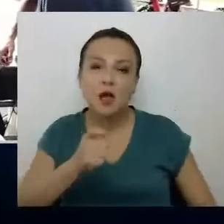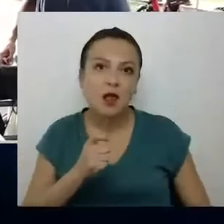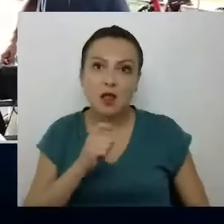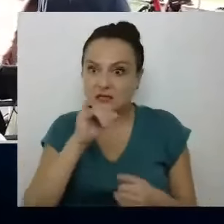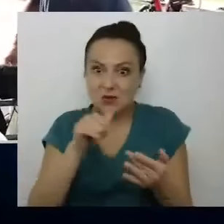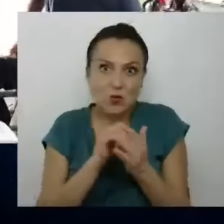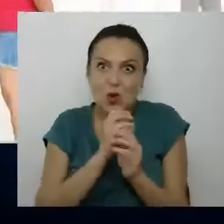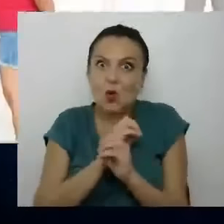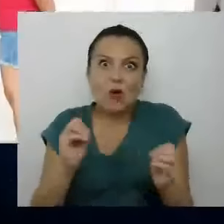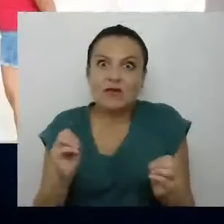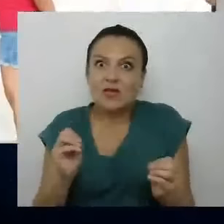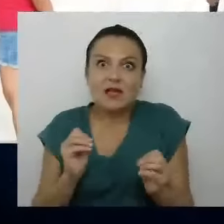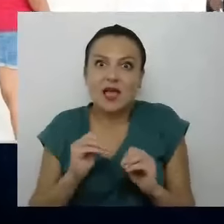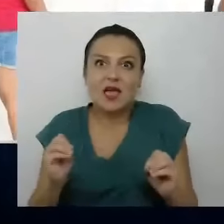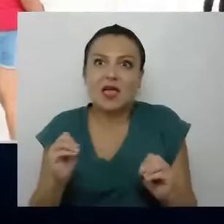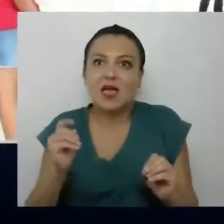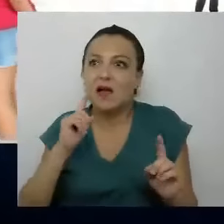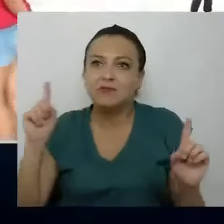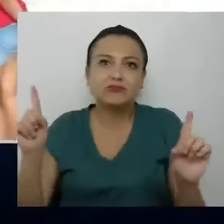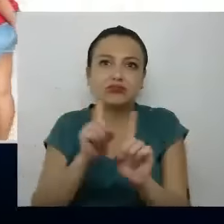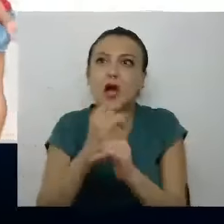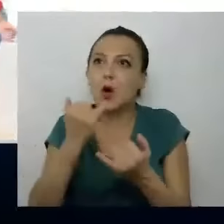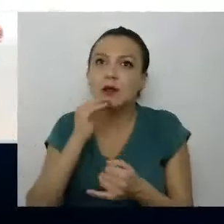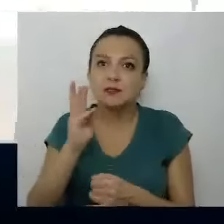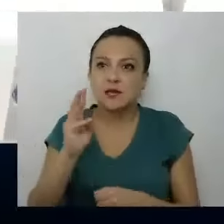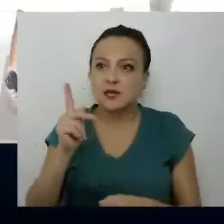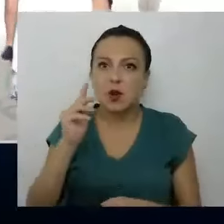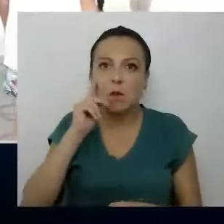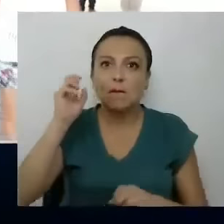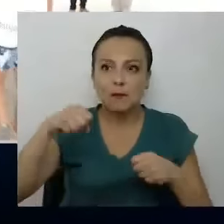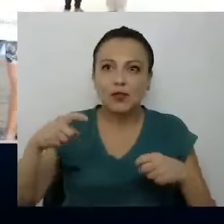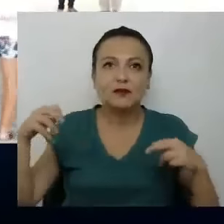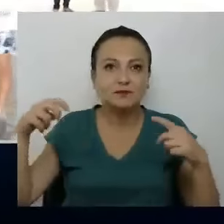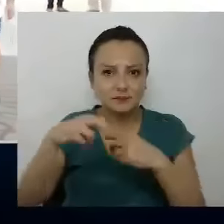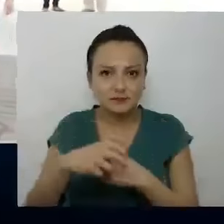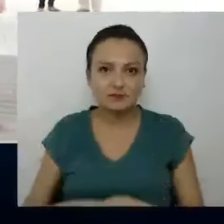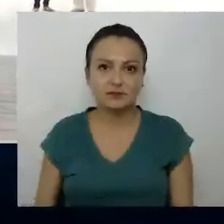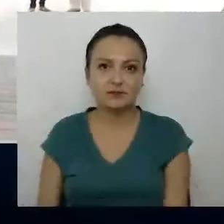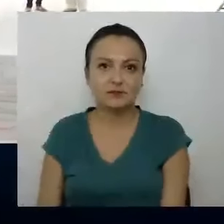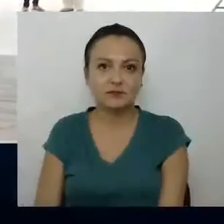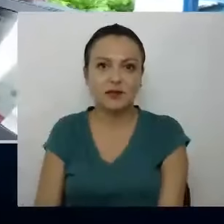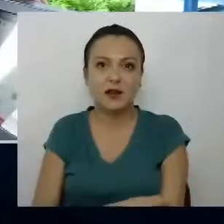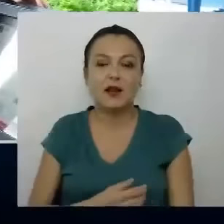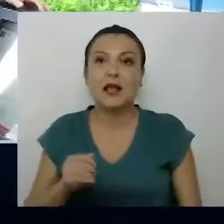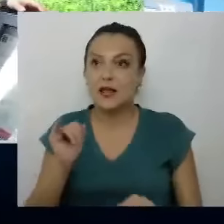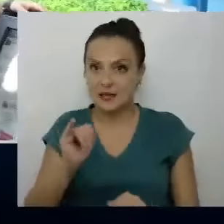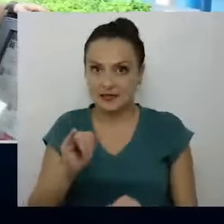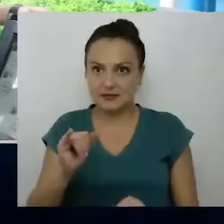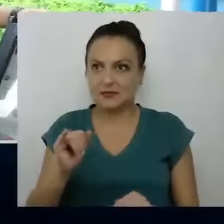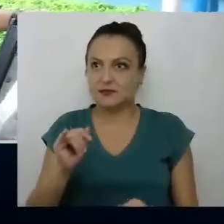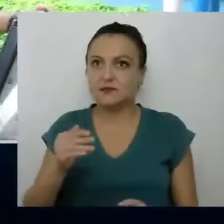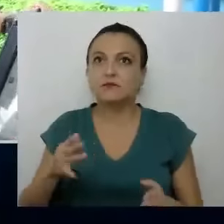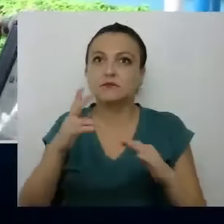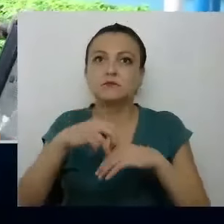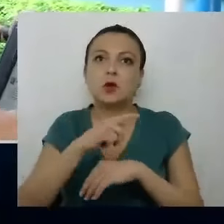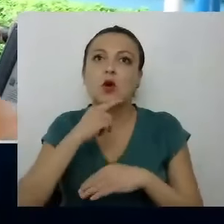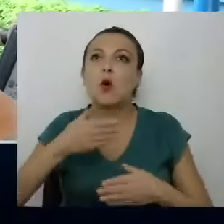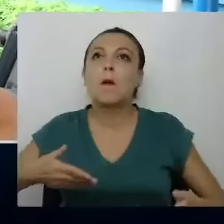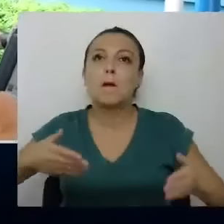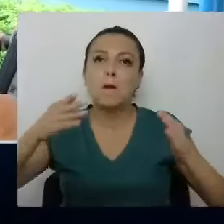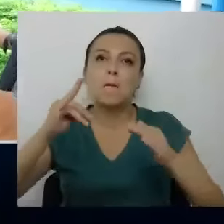había un metro lineal de peatonales, hoy hay 6 kilómetros de peatonales. Empezamos, y esas peatonales, como el Boulevard de la